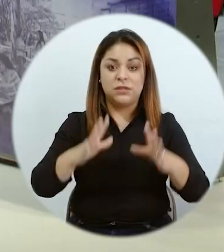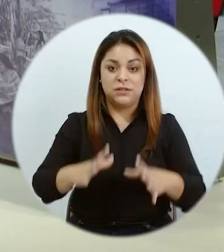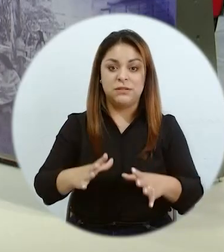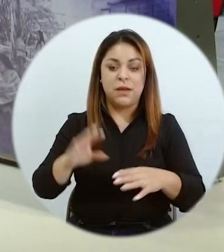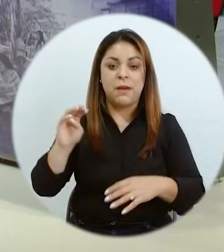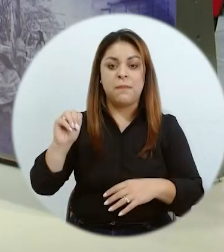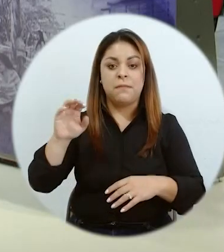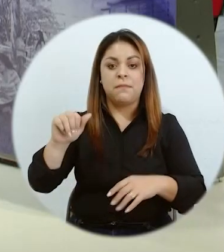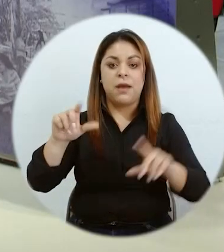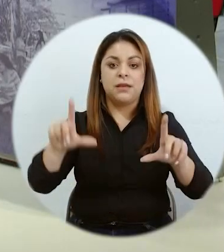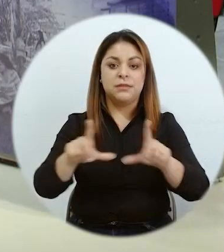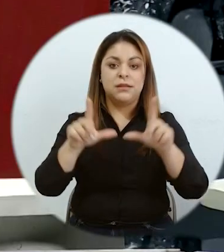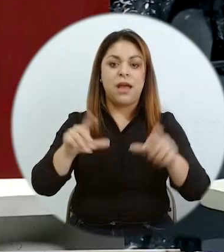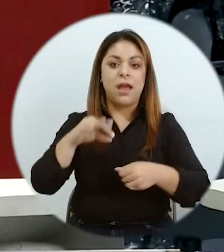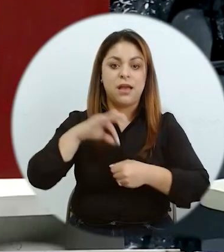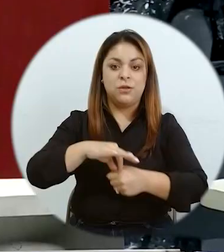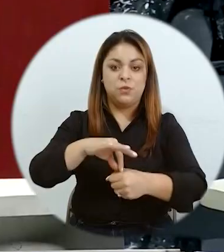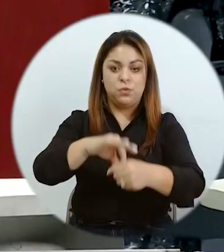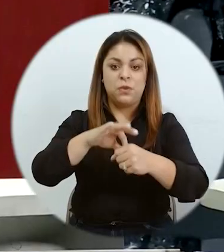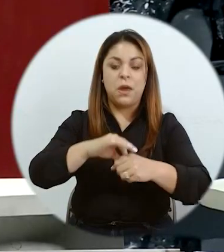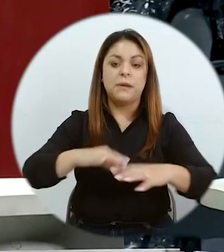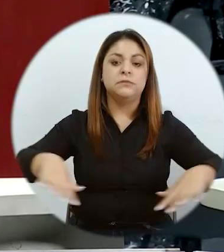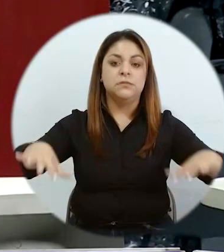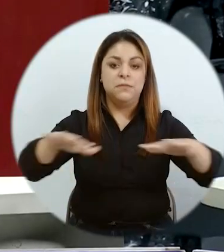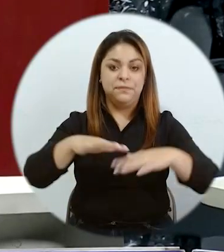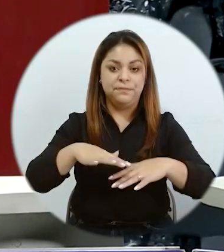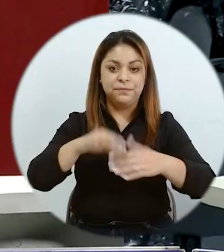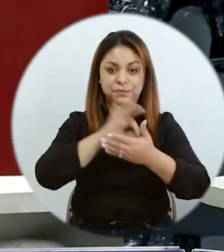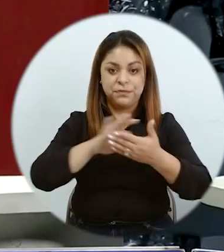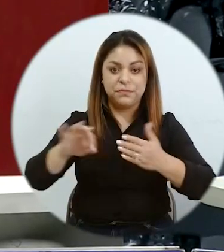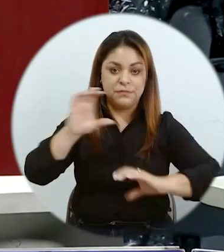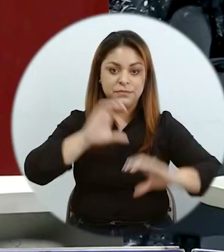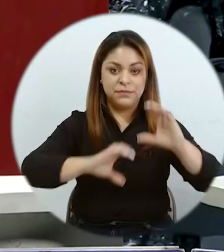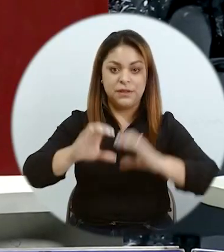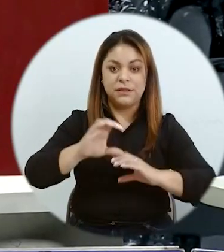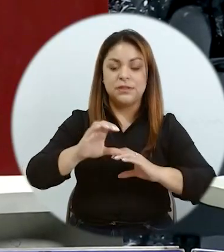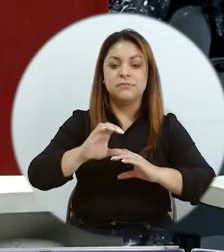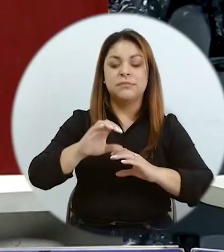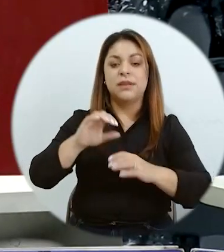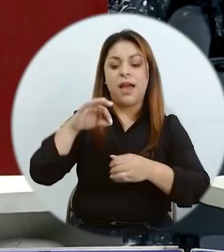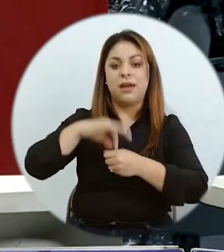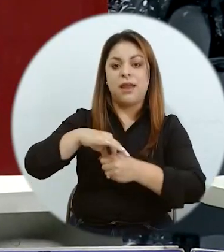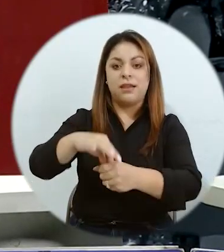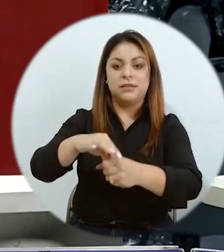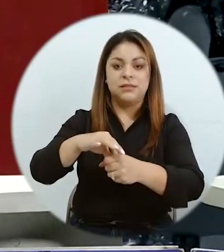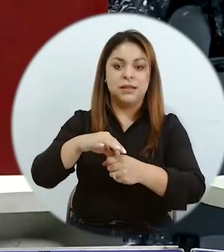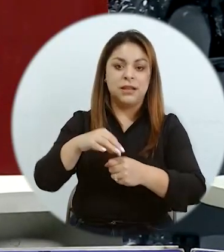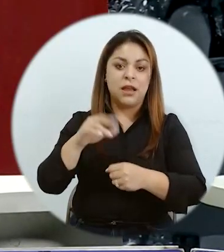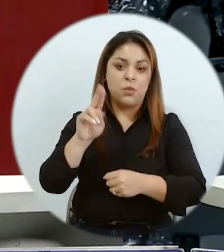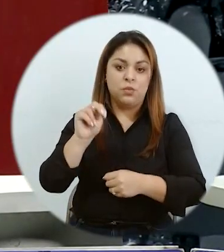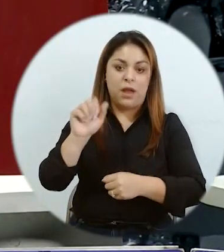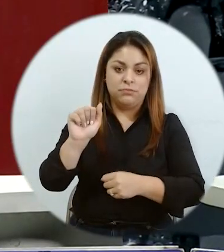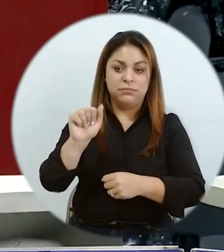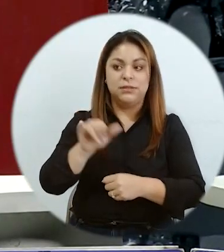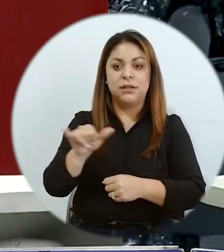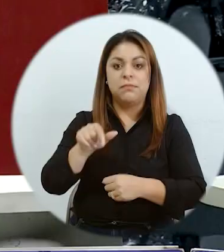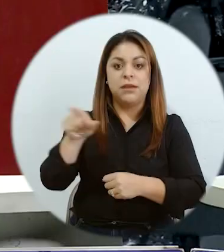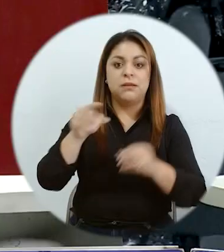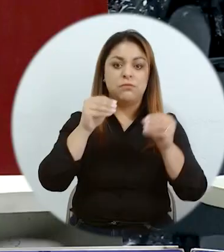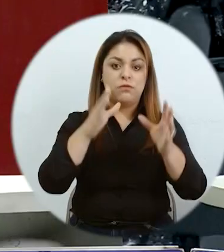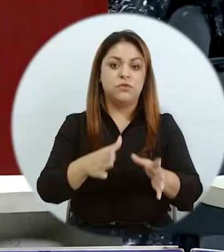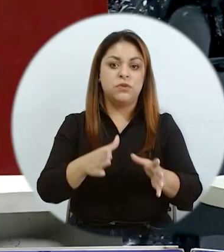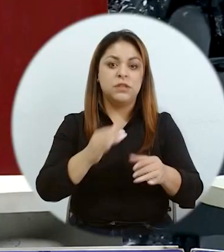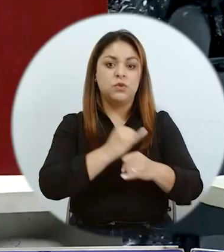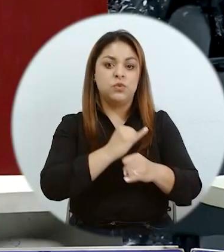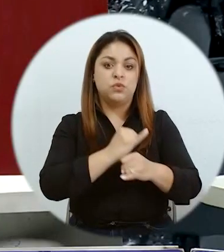de la maestría en Agricultura Ecológica de la Escuela de Ciencias Agrarias de la UNA, pero también es académica del Instituto Regional